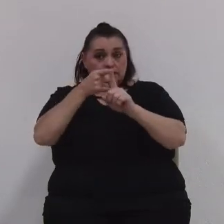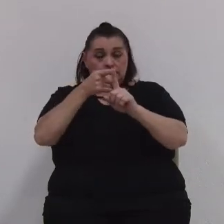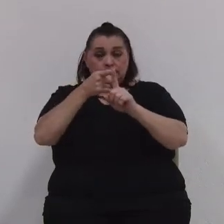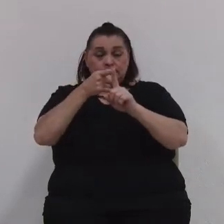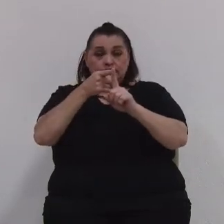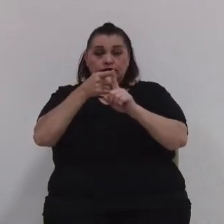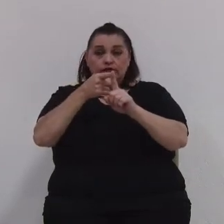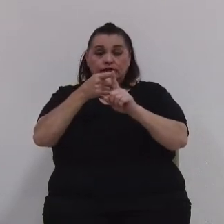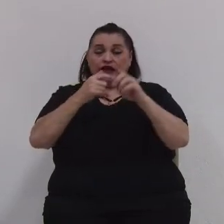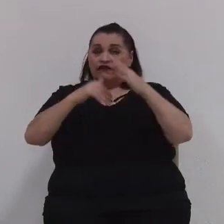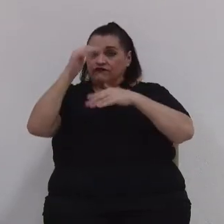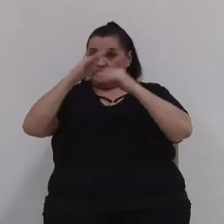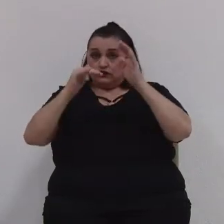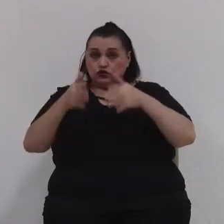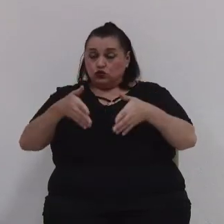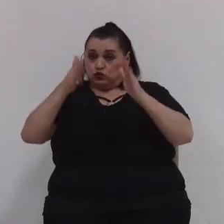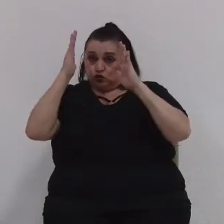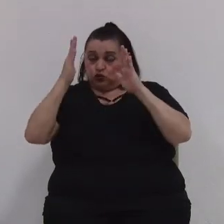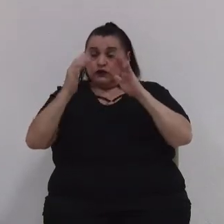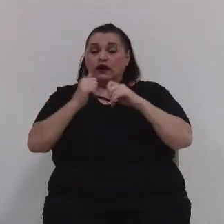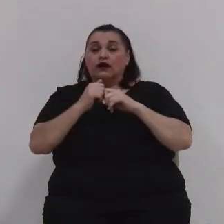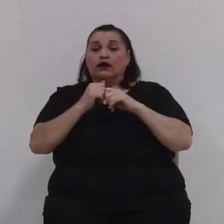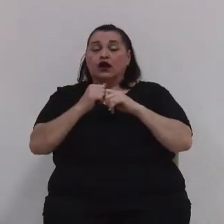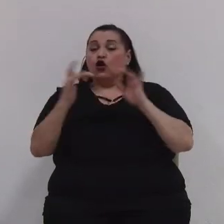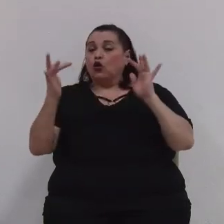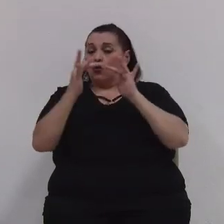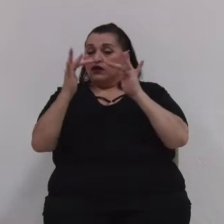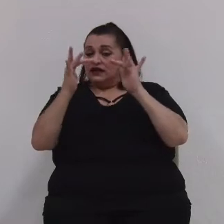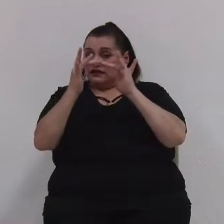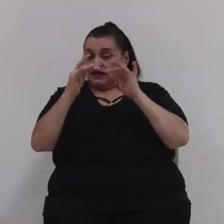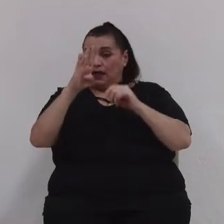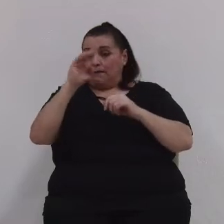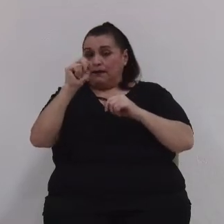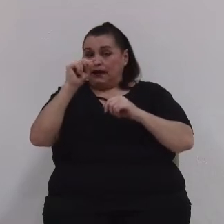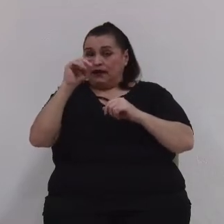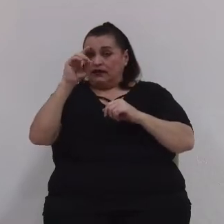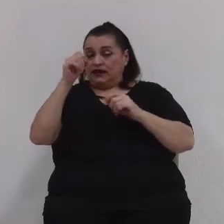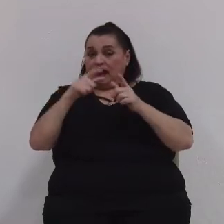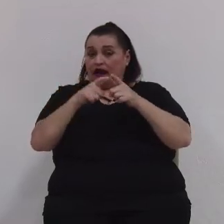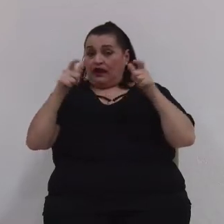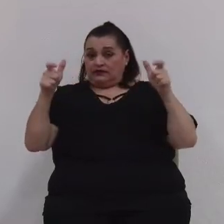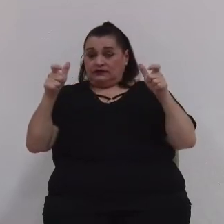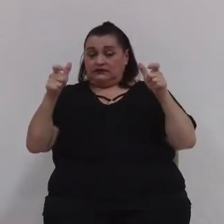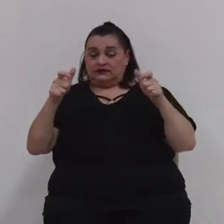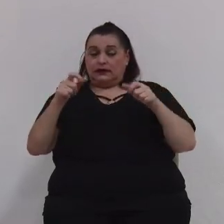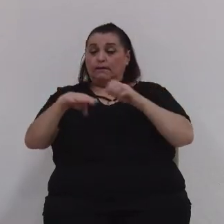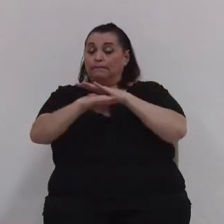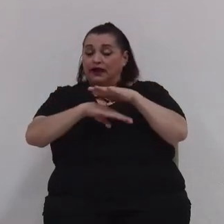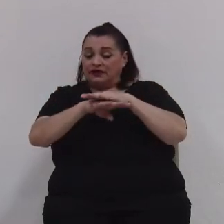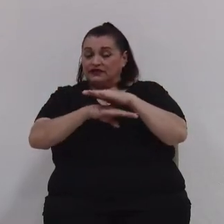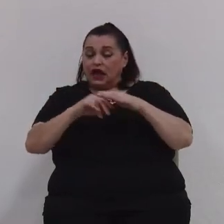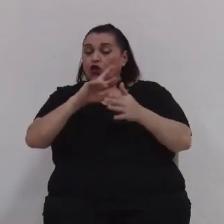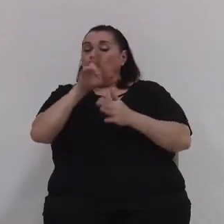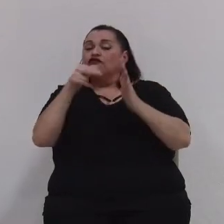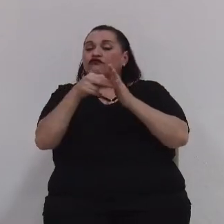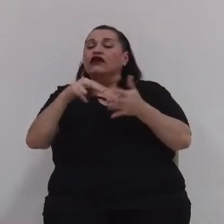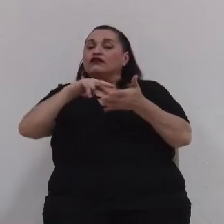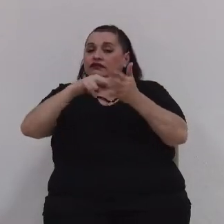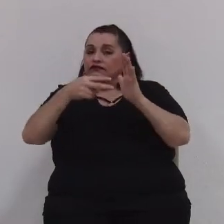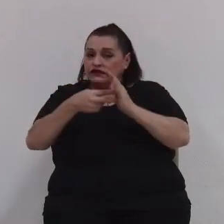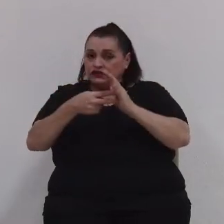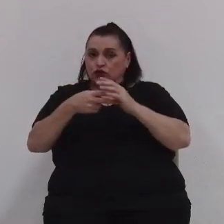de la infraestructura de la conectividad de banda ancha, basado en la redefinición